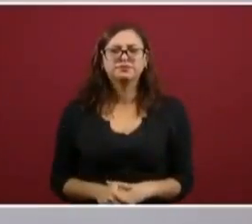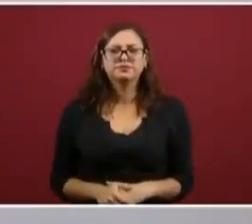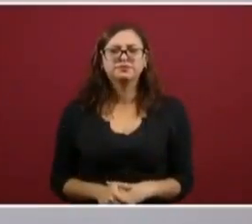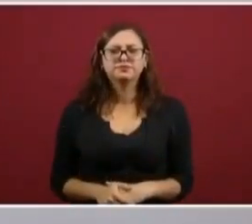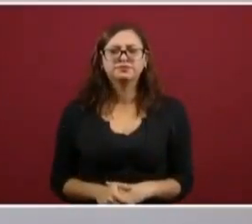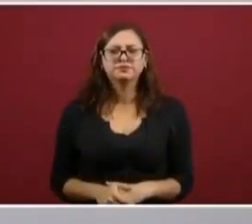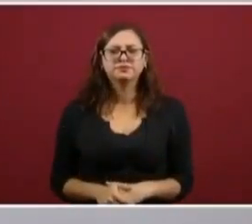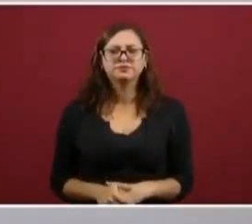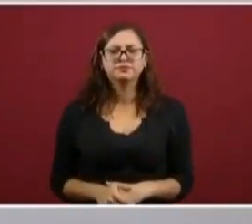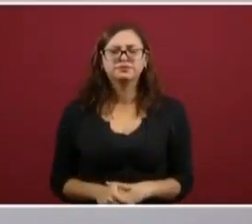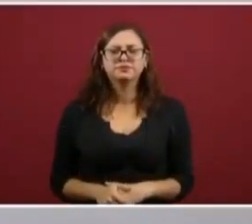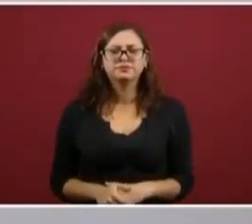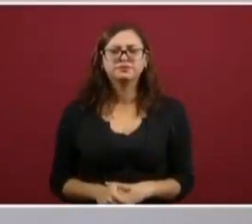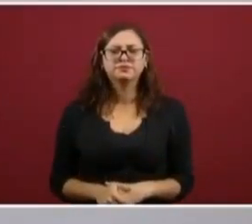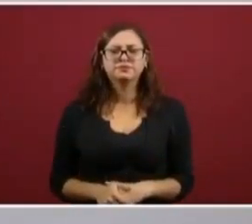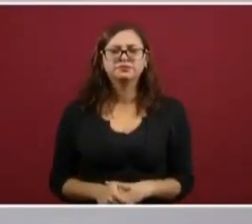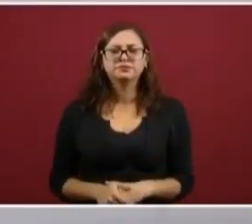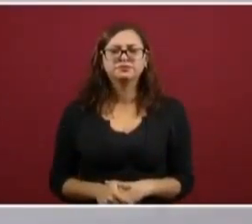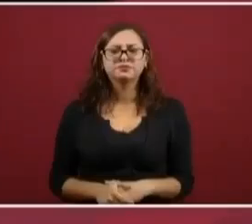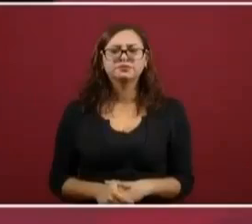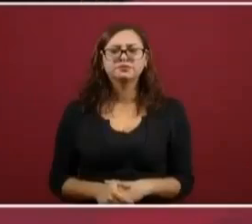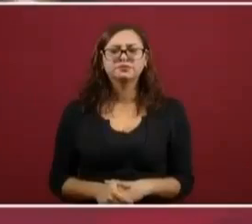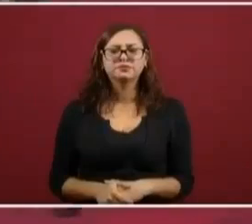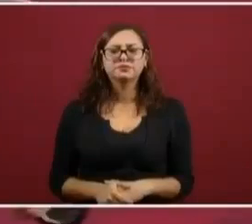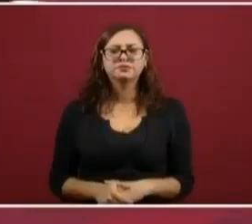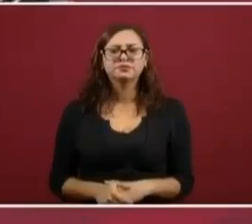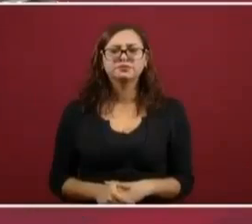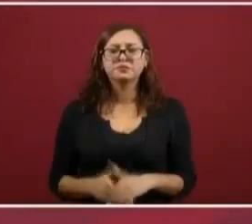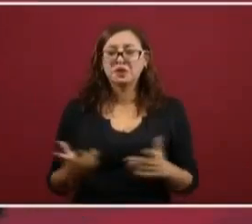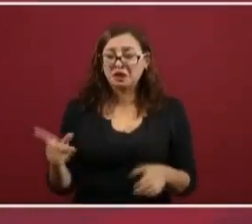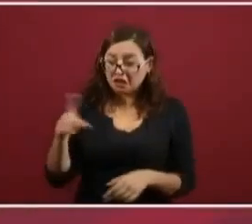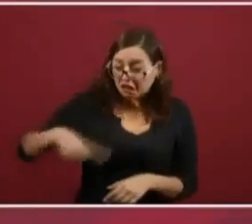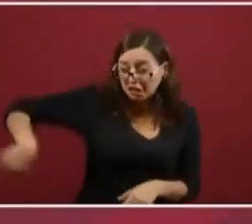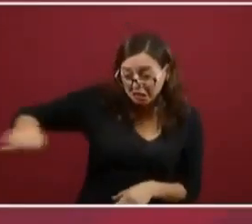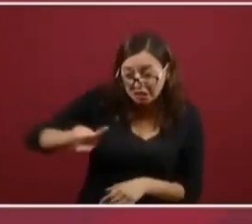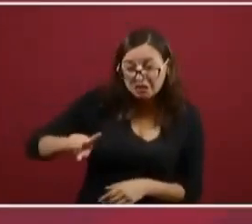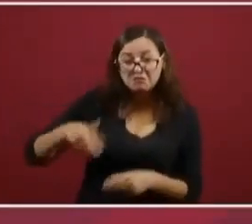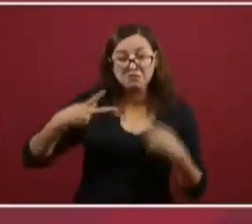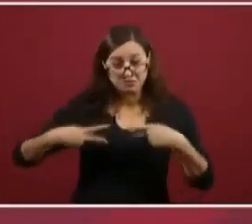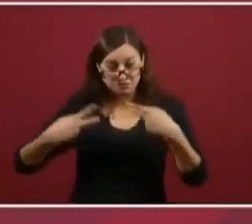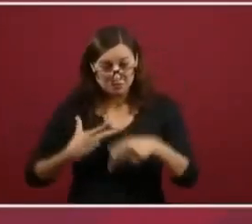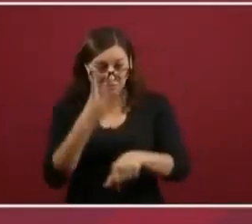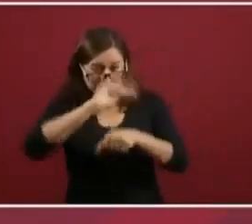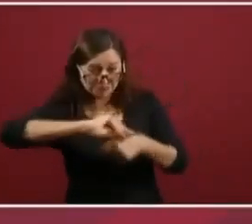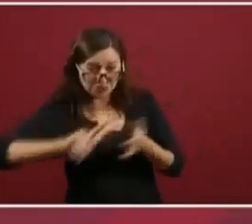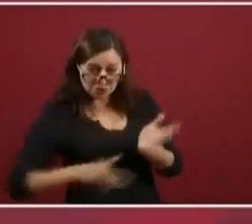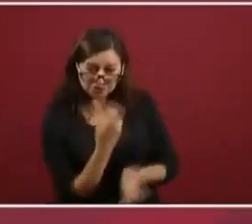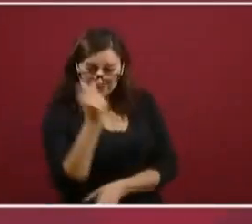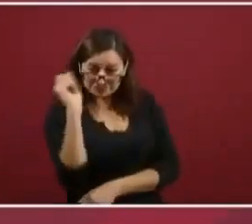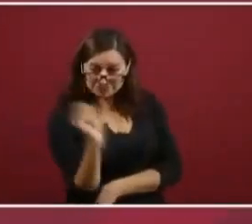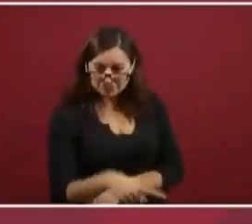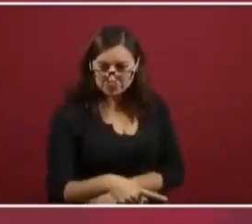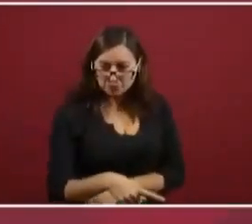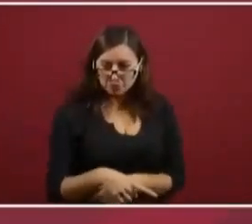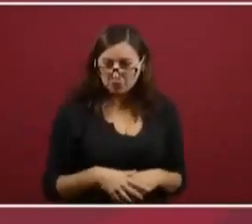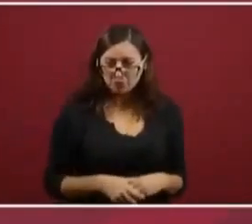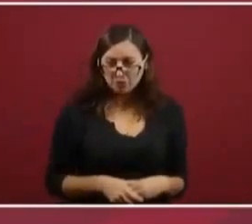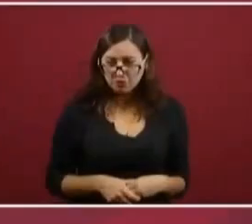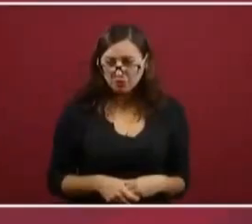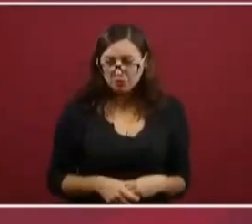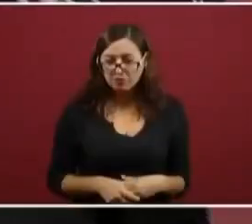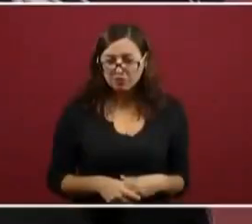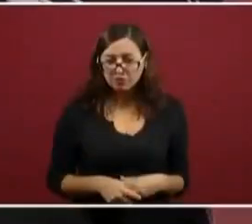de mañana que se regresara a lo mismo